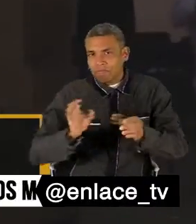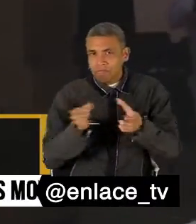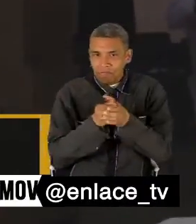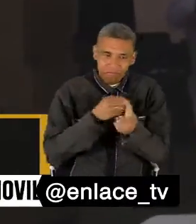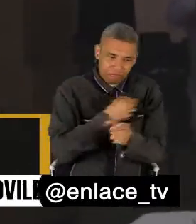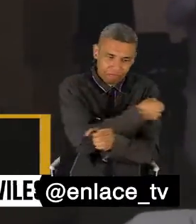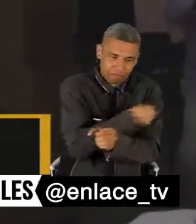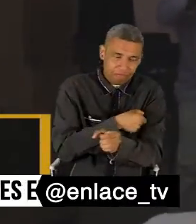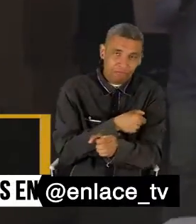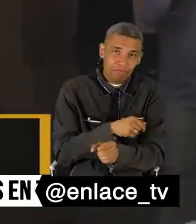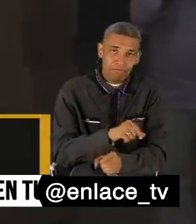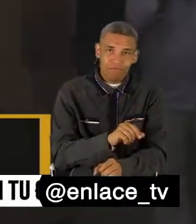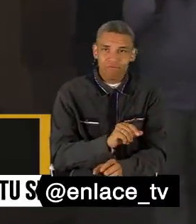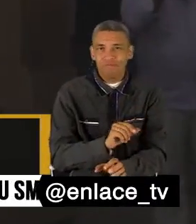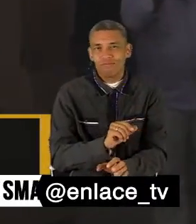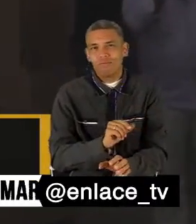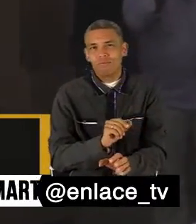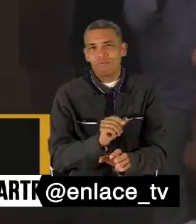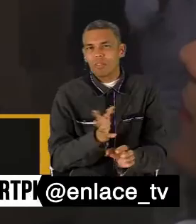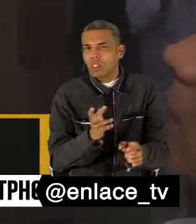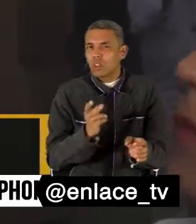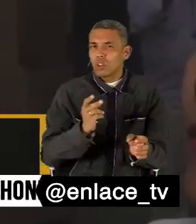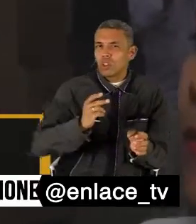salí electo por el periodo